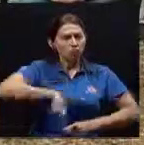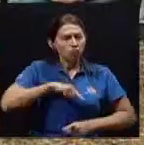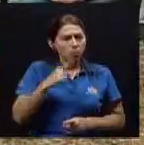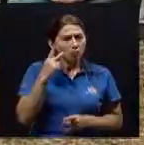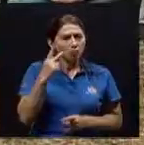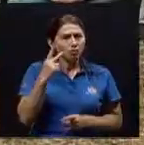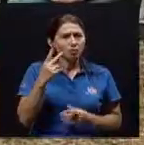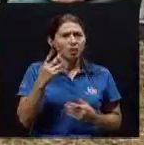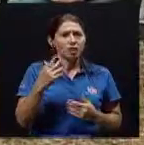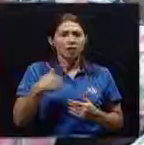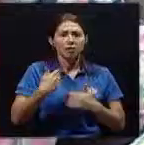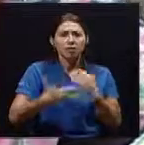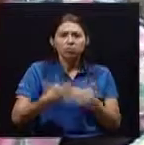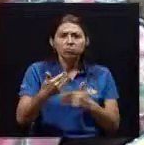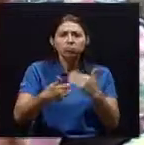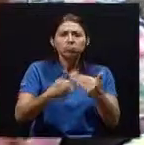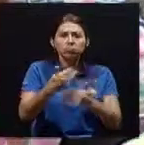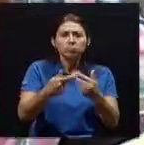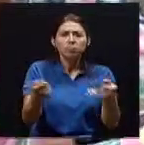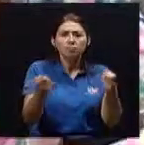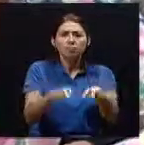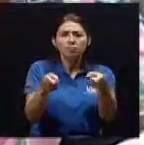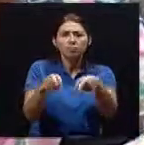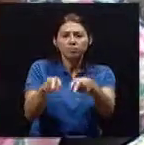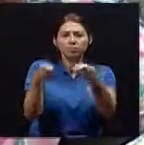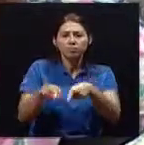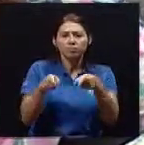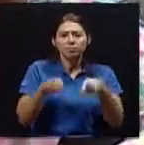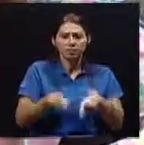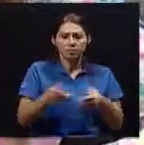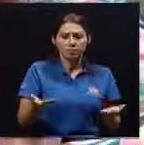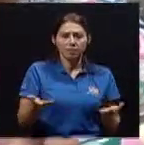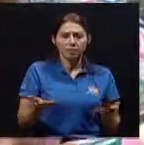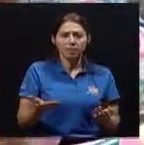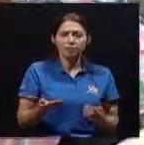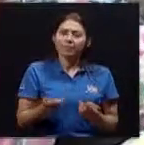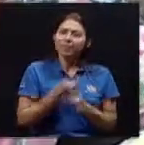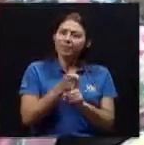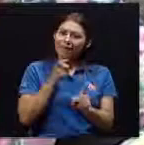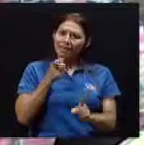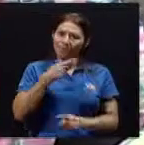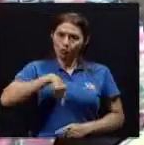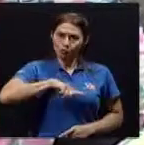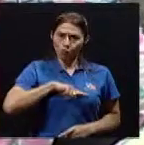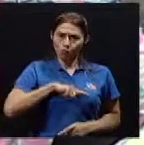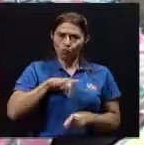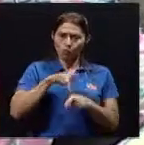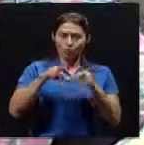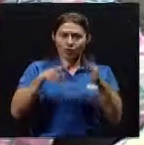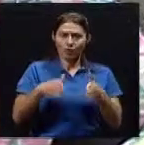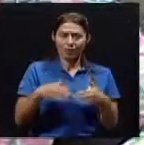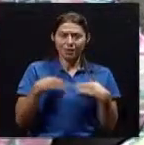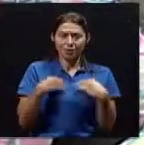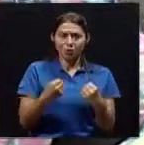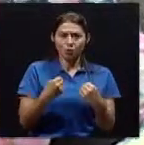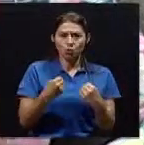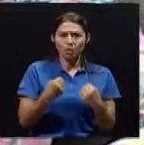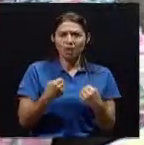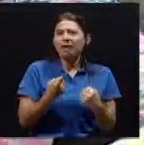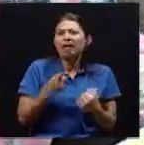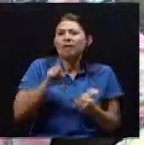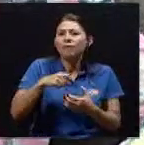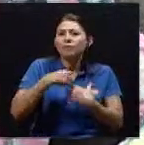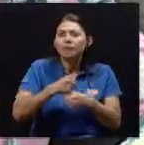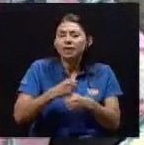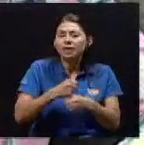día está en aumento. ¿Qué cosas, digamos, podríamos hacer desde nosotros los profesionales en salud y desde la casa,